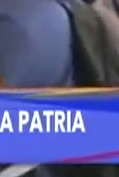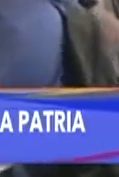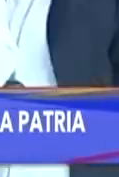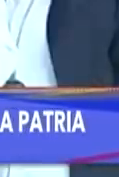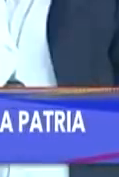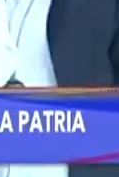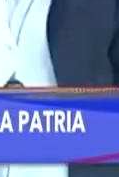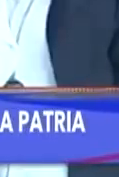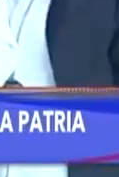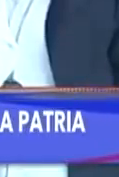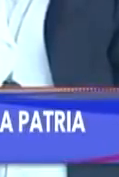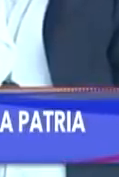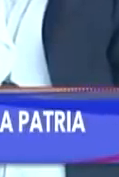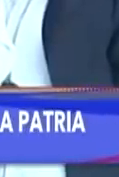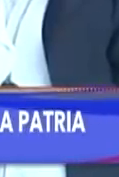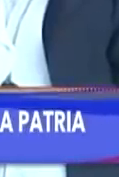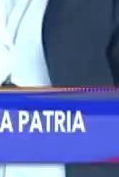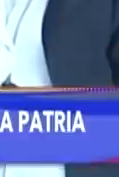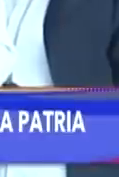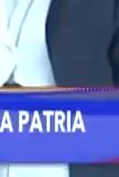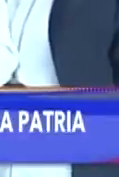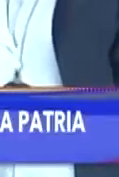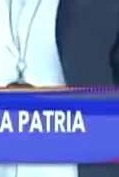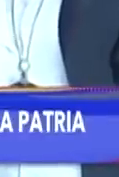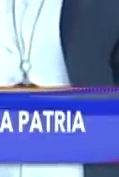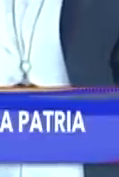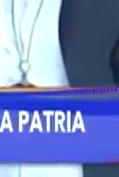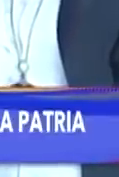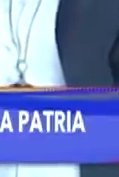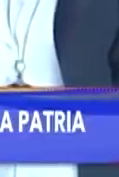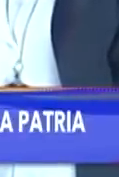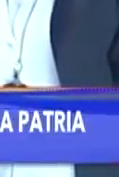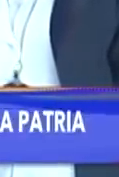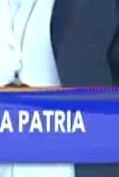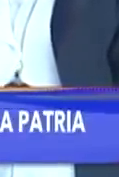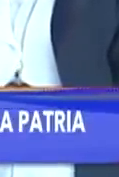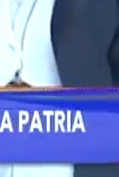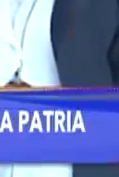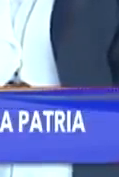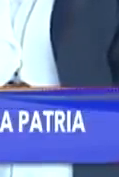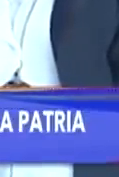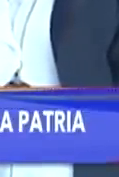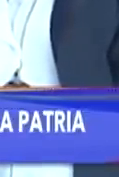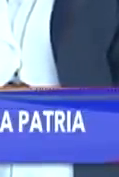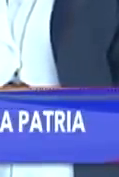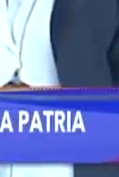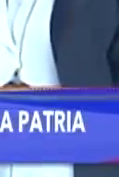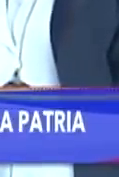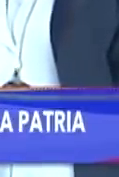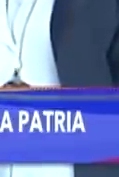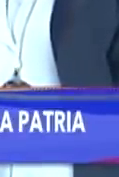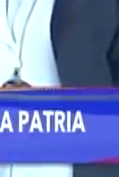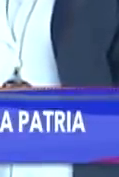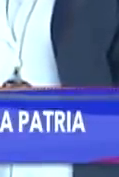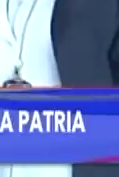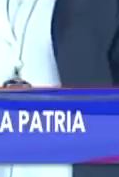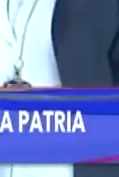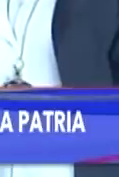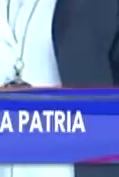Popular para la Salud responsable y seriamente estamos disparando este